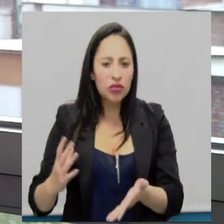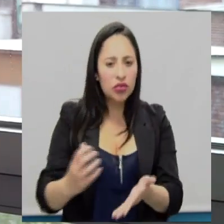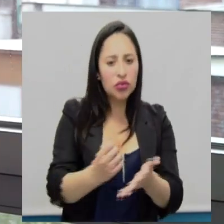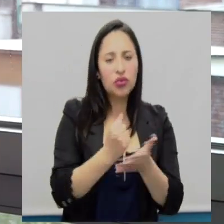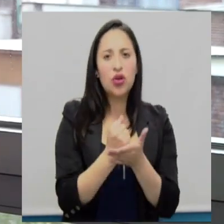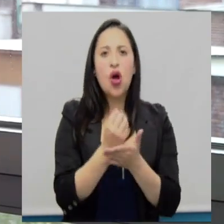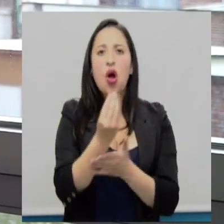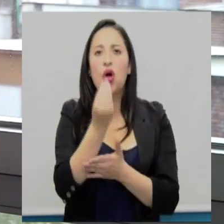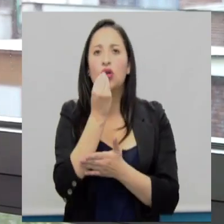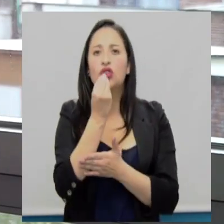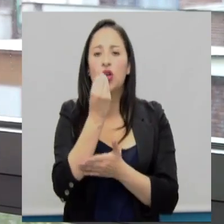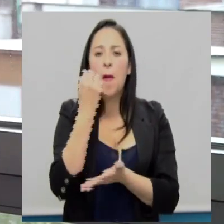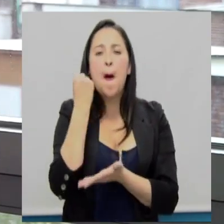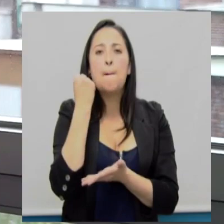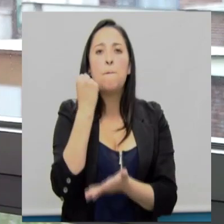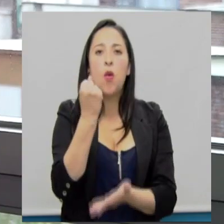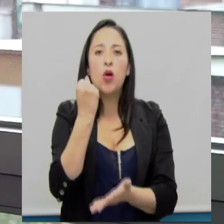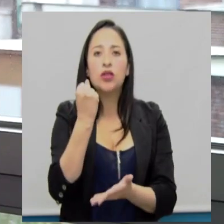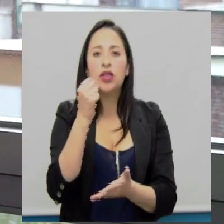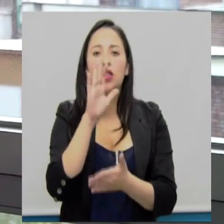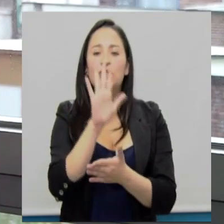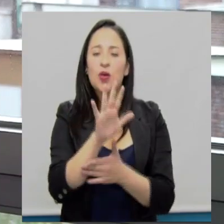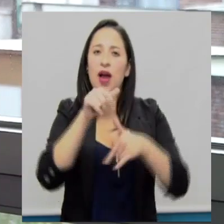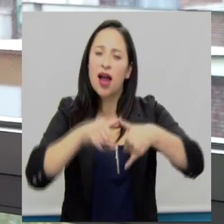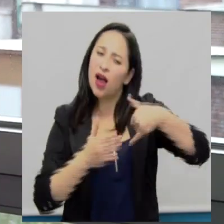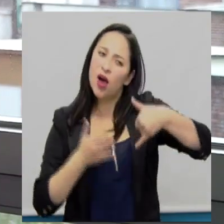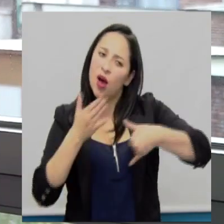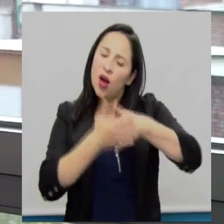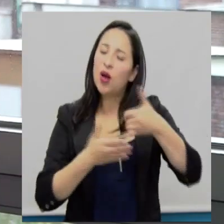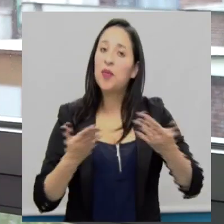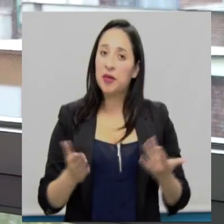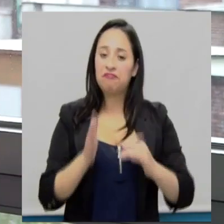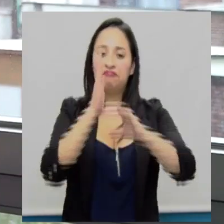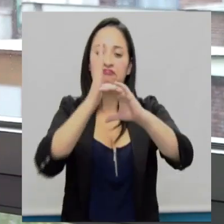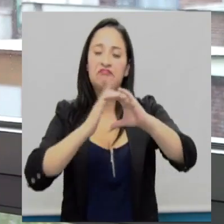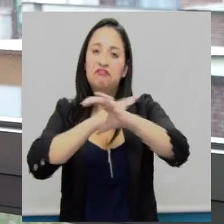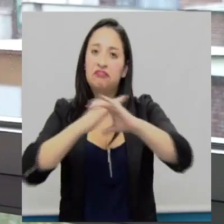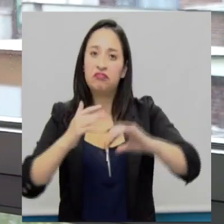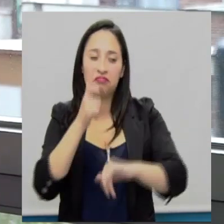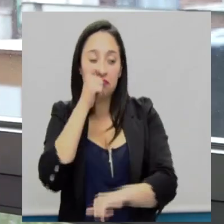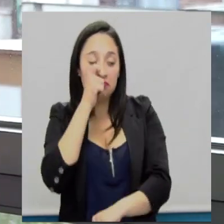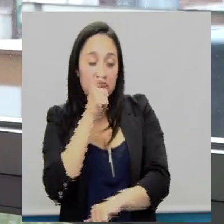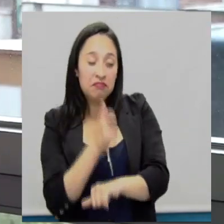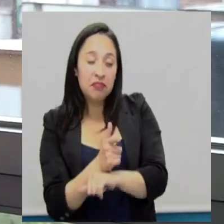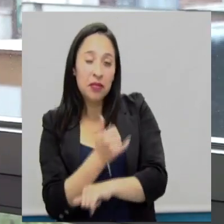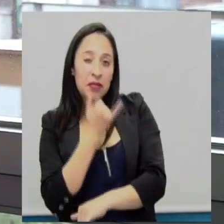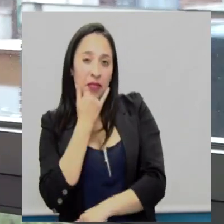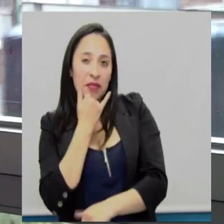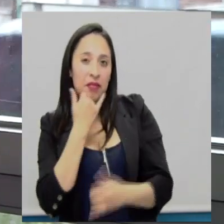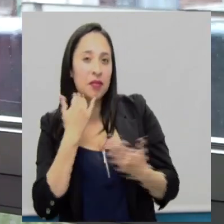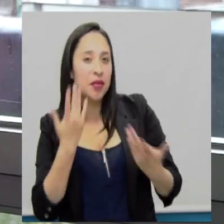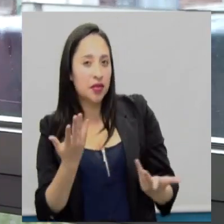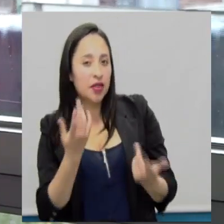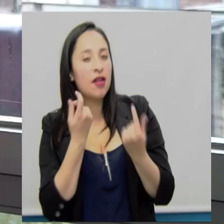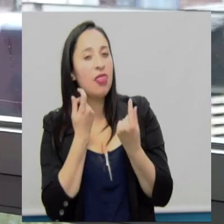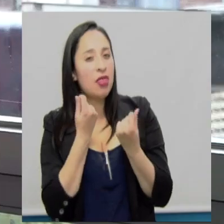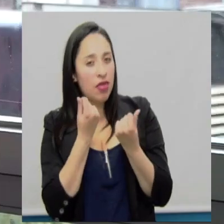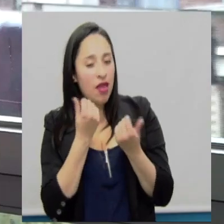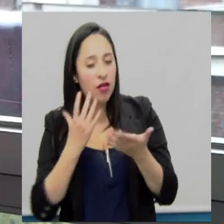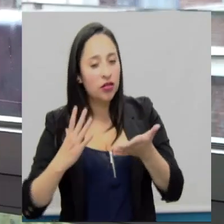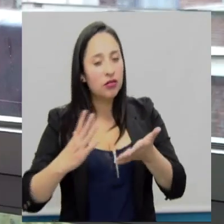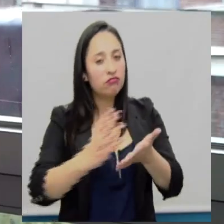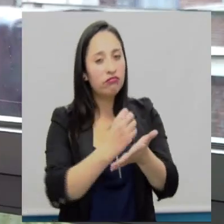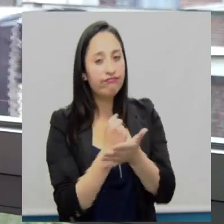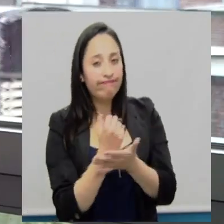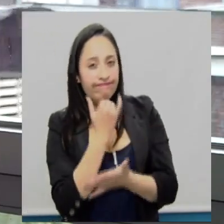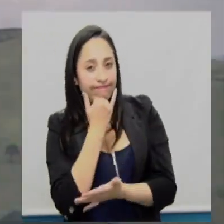del recaudo del consumo de las bolsas plásticas en el país. Pues la Contraloría General le puso la lupa a la destinación de